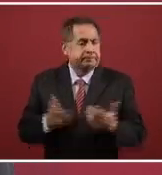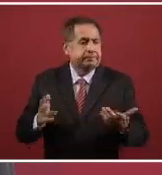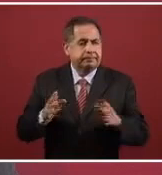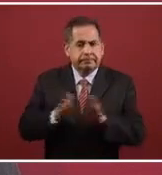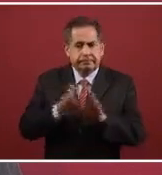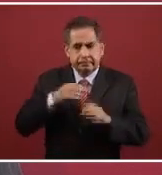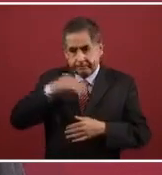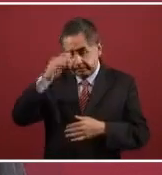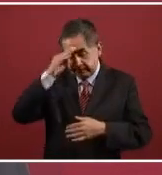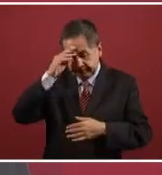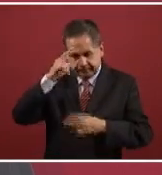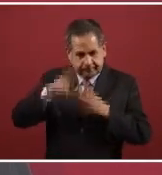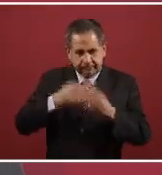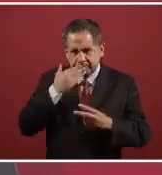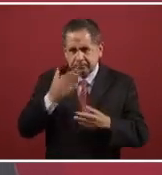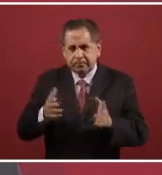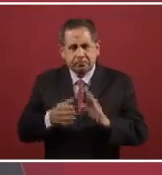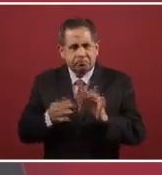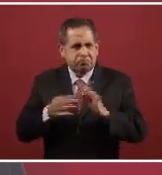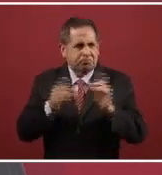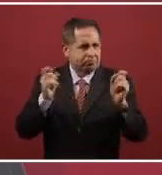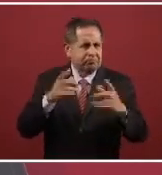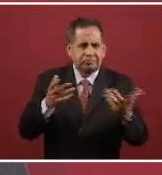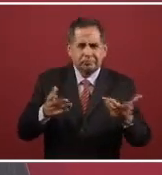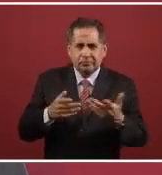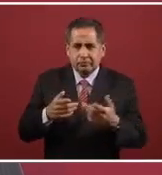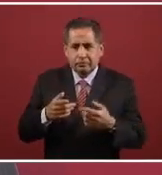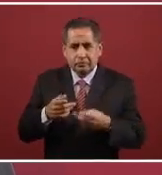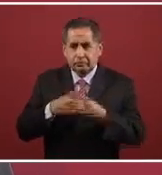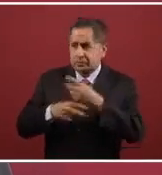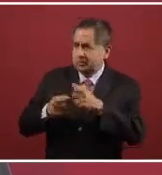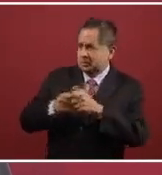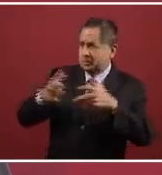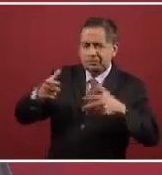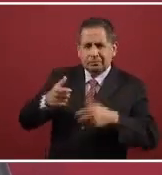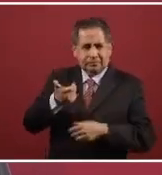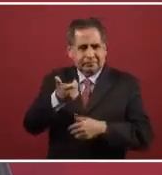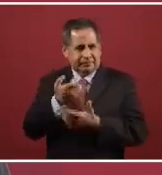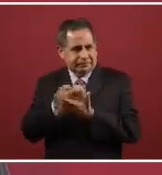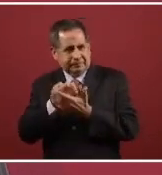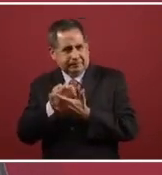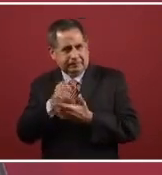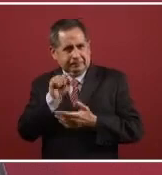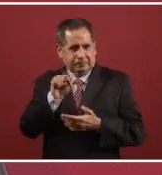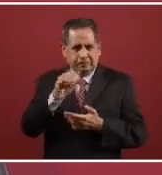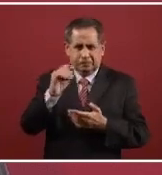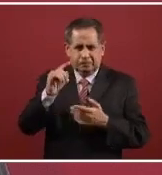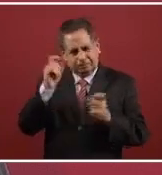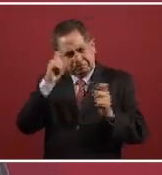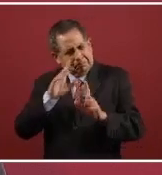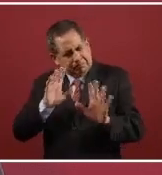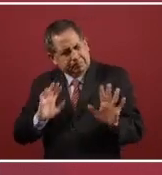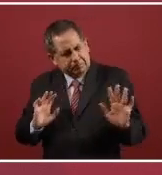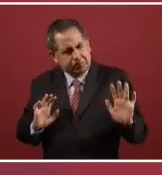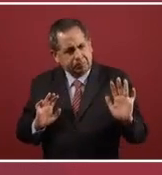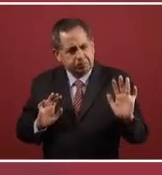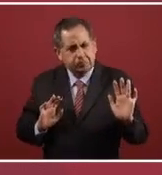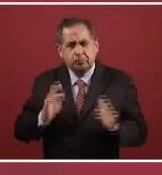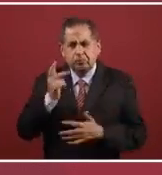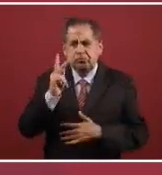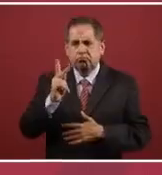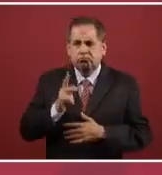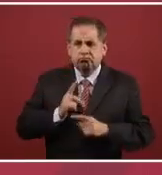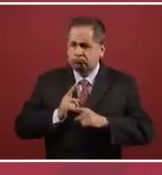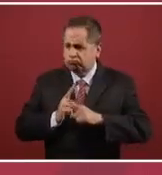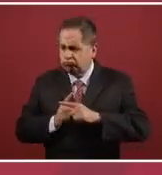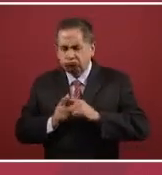considero que va bien, es muy polémico esto del crecimiento, pero hemos contado